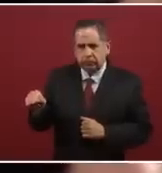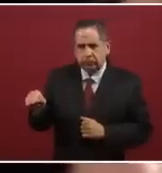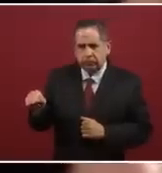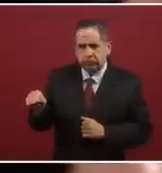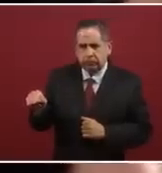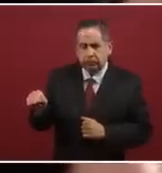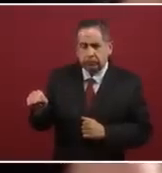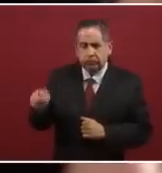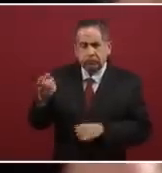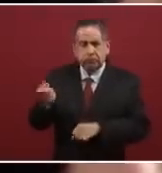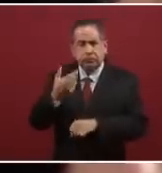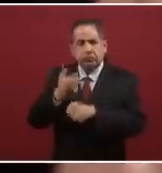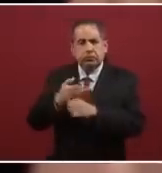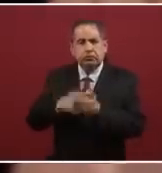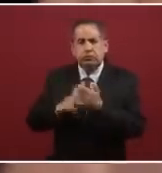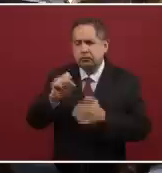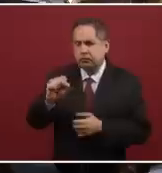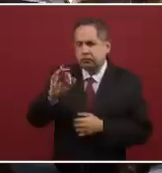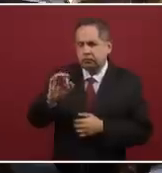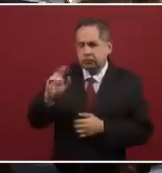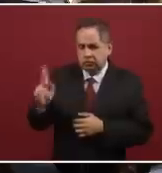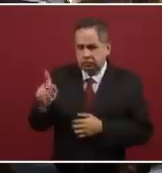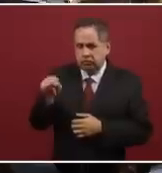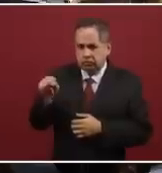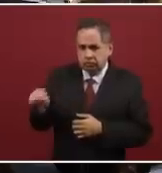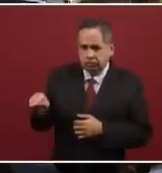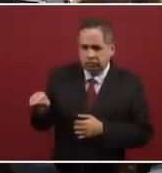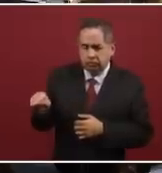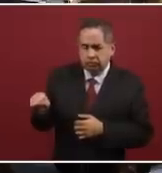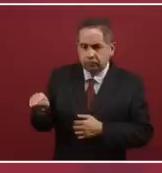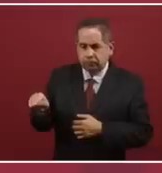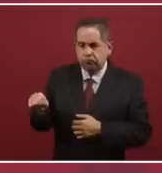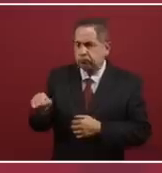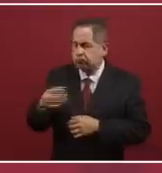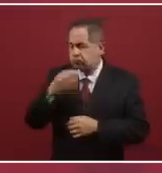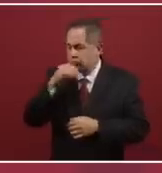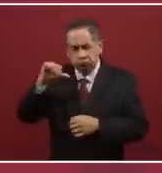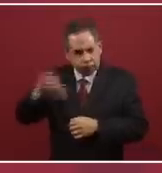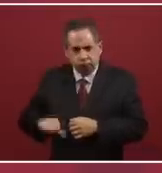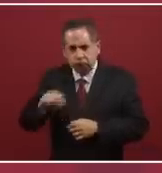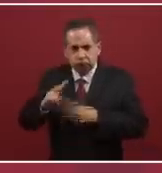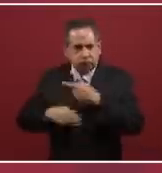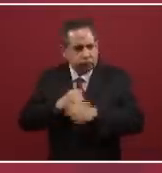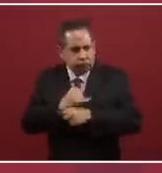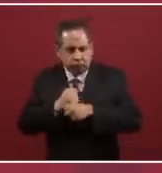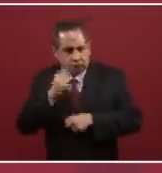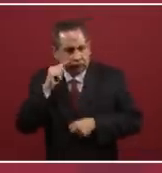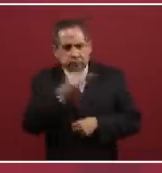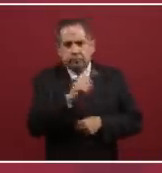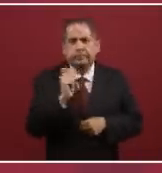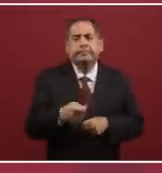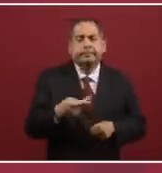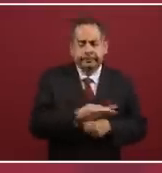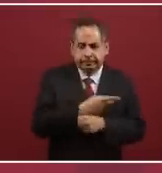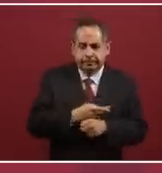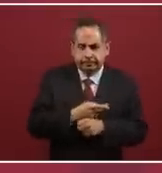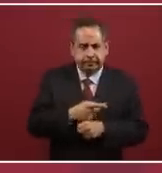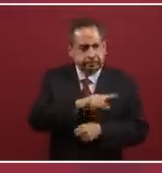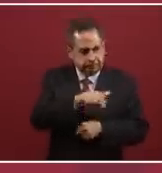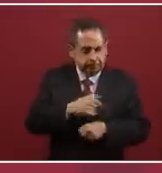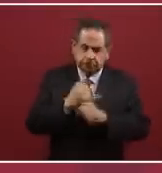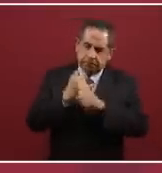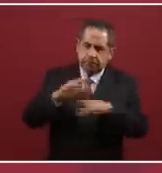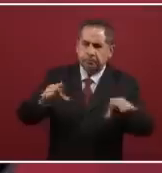a la secretaria de la Función Pública que actúe de inmediato y que demos a